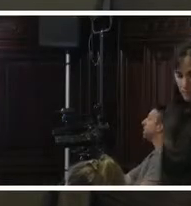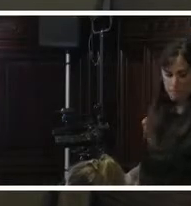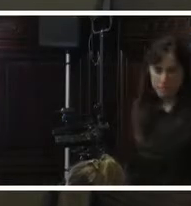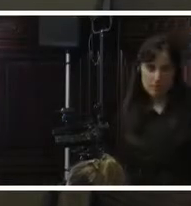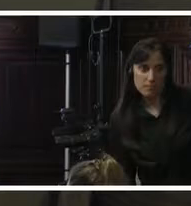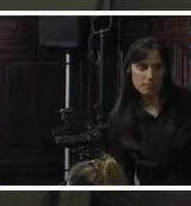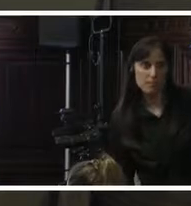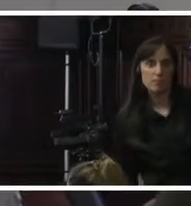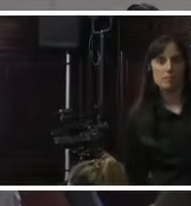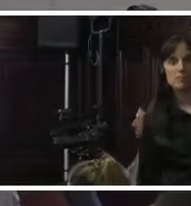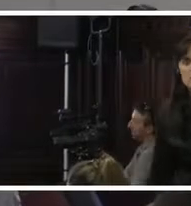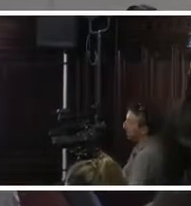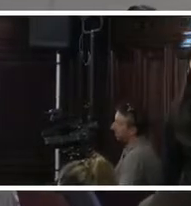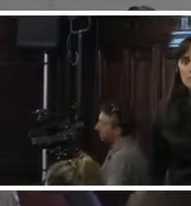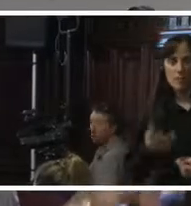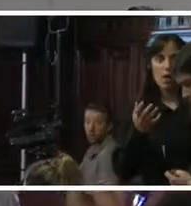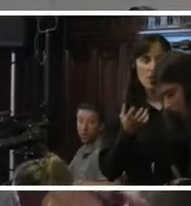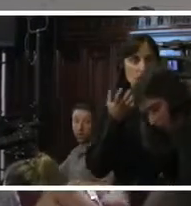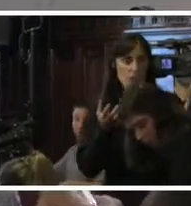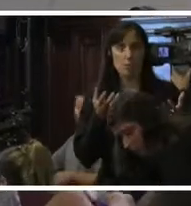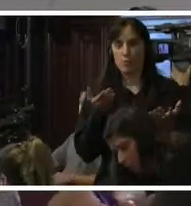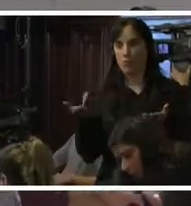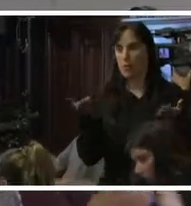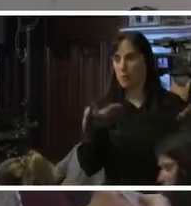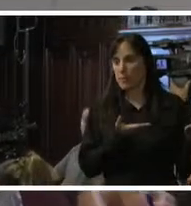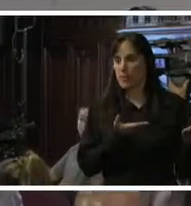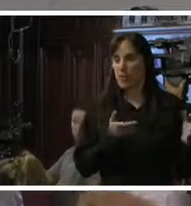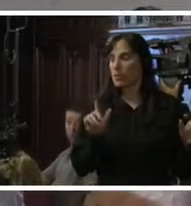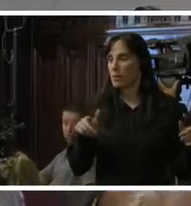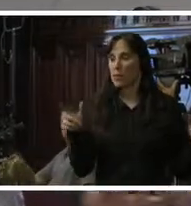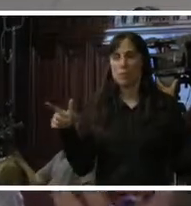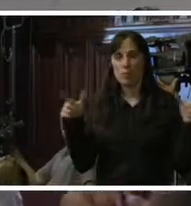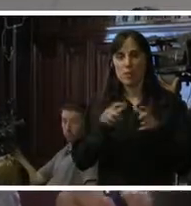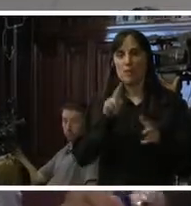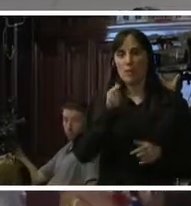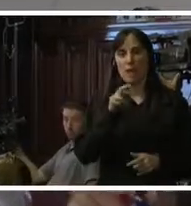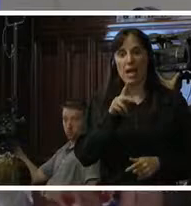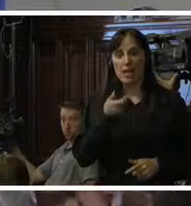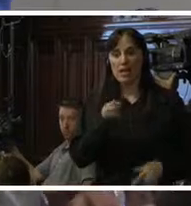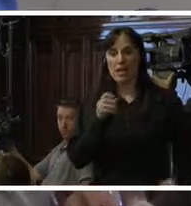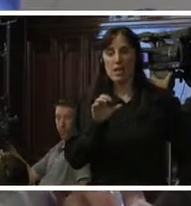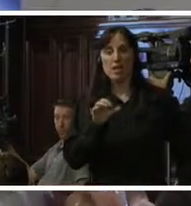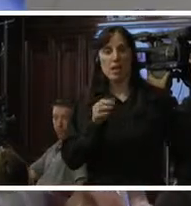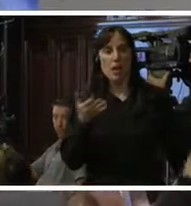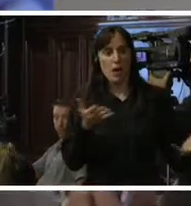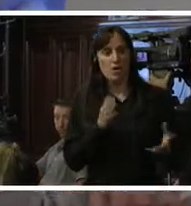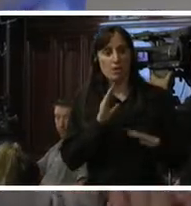I now invite Commissioner Vargas for his intervention. Thank you. Gracias,